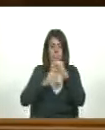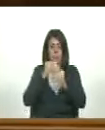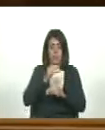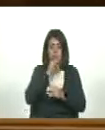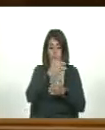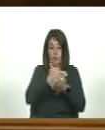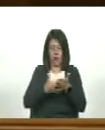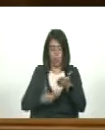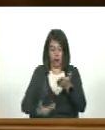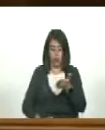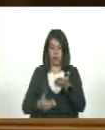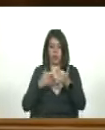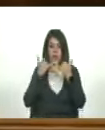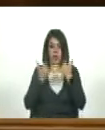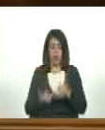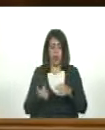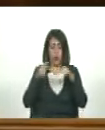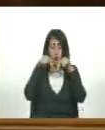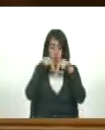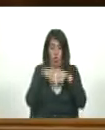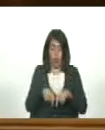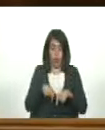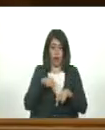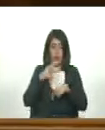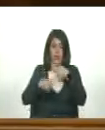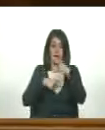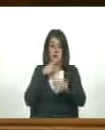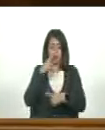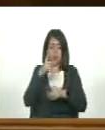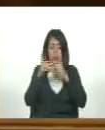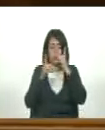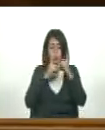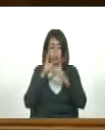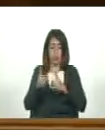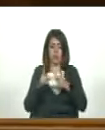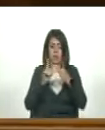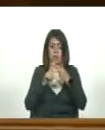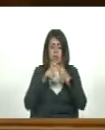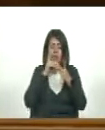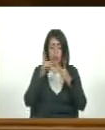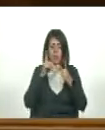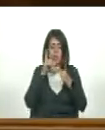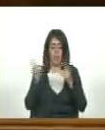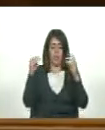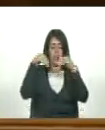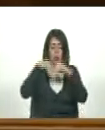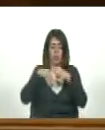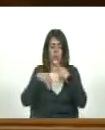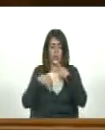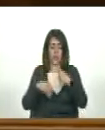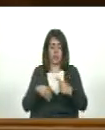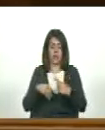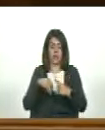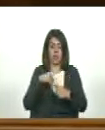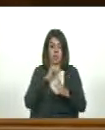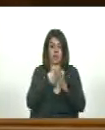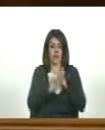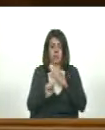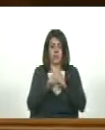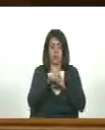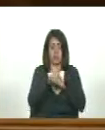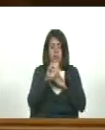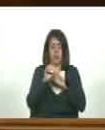del informe correspondiente el día de hoy para ser discutido en segunda discusión de conformidad con lo que está establecido en el